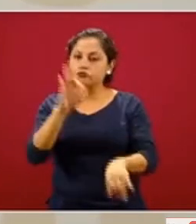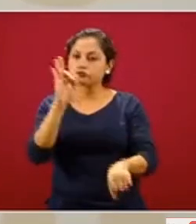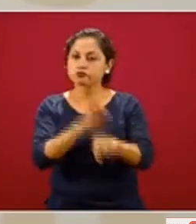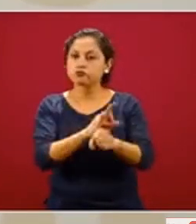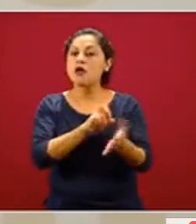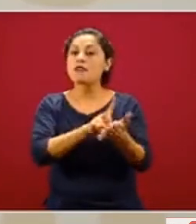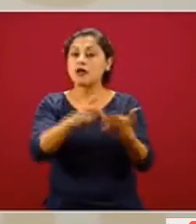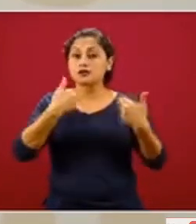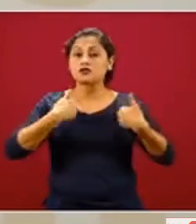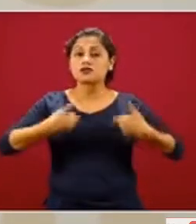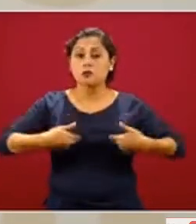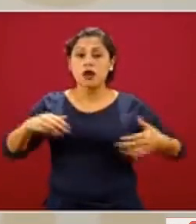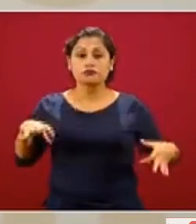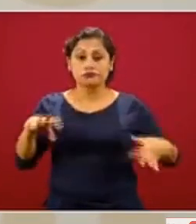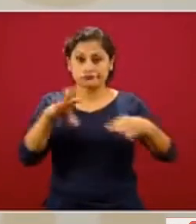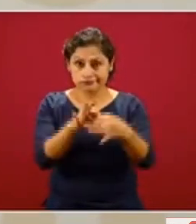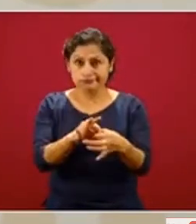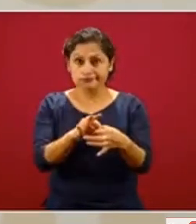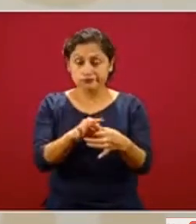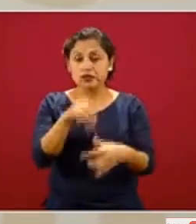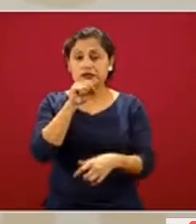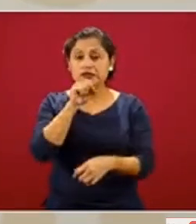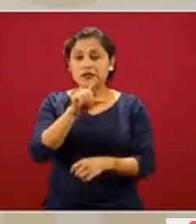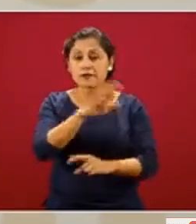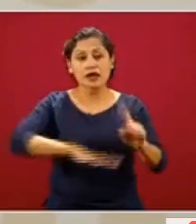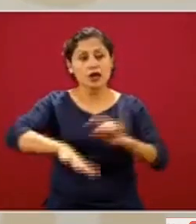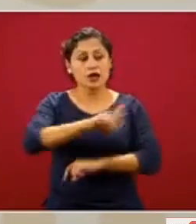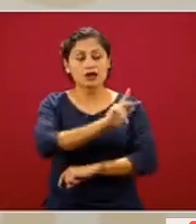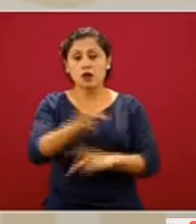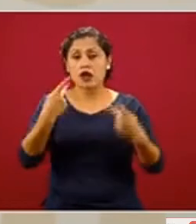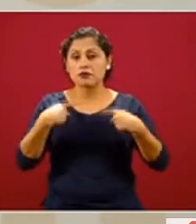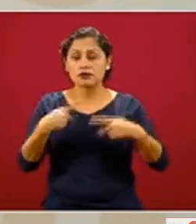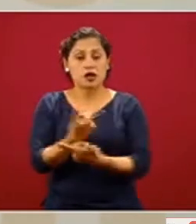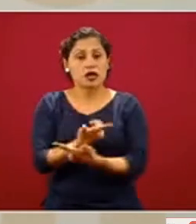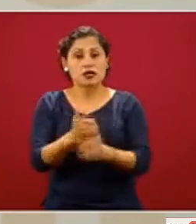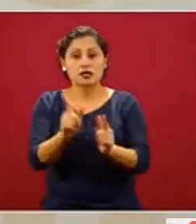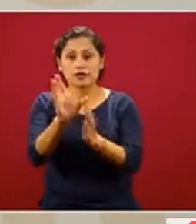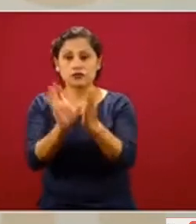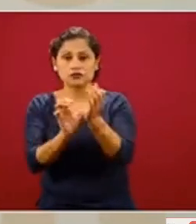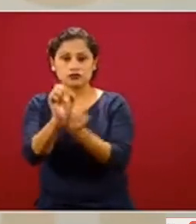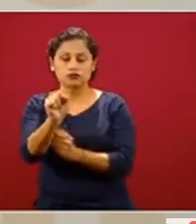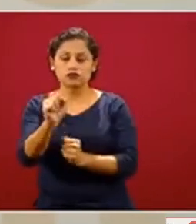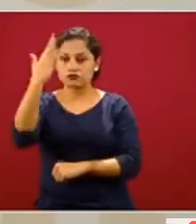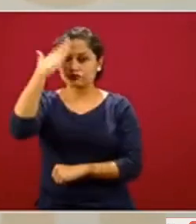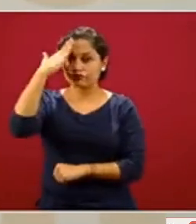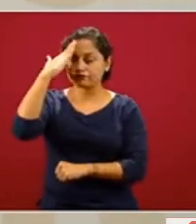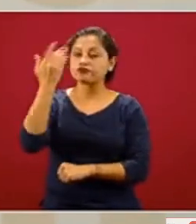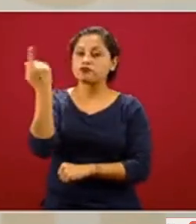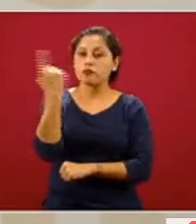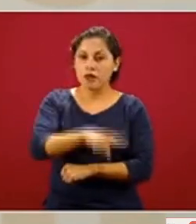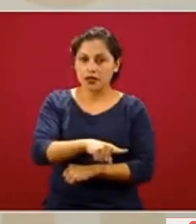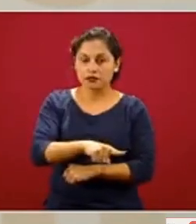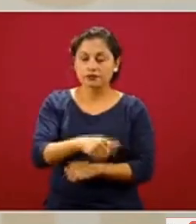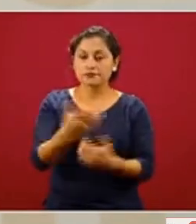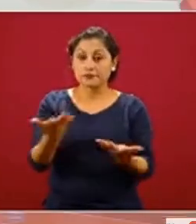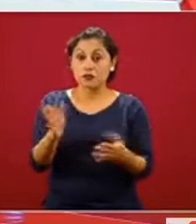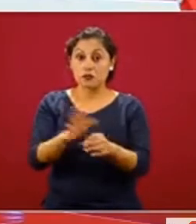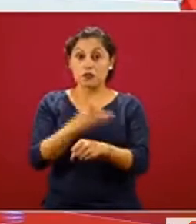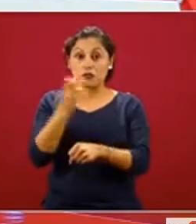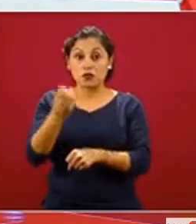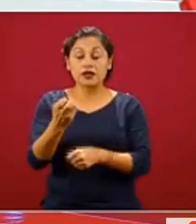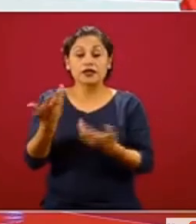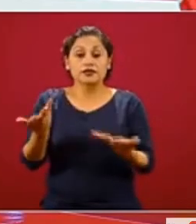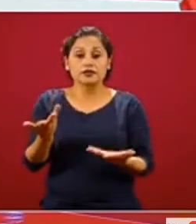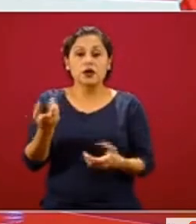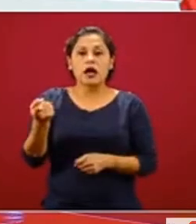humanos y las libertades civiles consagradas por la Constitución. Entonces, nadie podría invocar justificadamente que este tipo